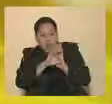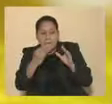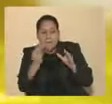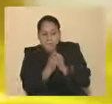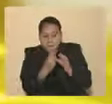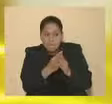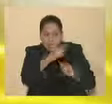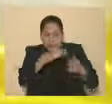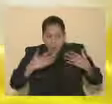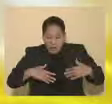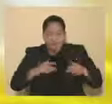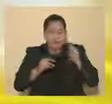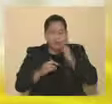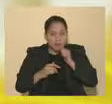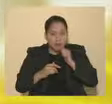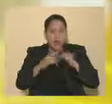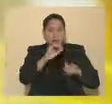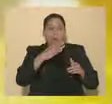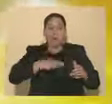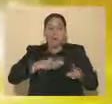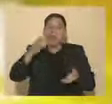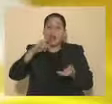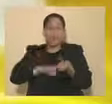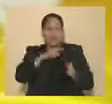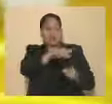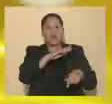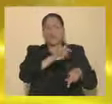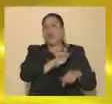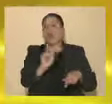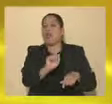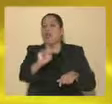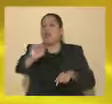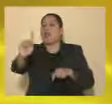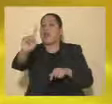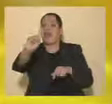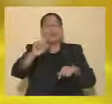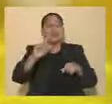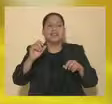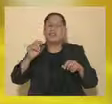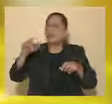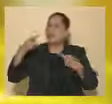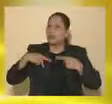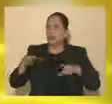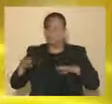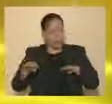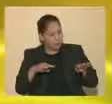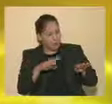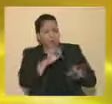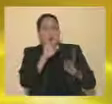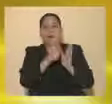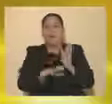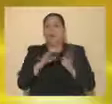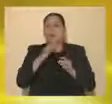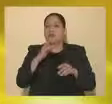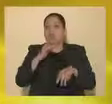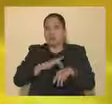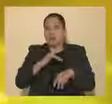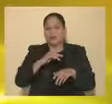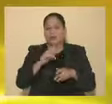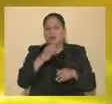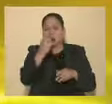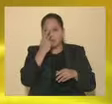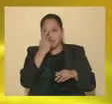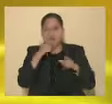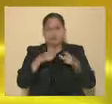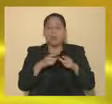privacidad de tu habitación o del baño. No puedes andar encuerado o encuerada por la sala con los invitados, ni tocándote tus órganos sexuales, tu pene,